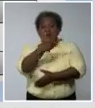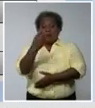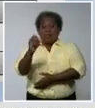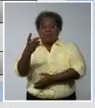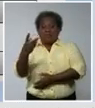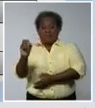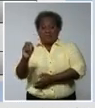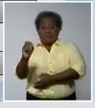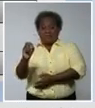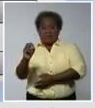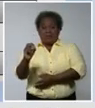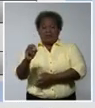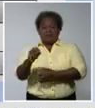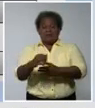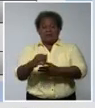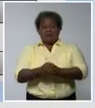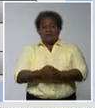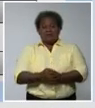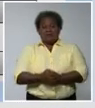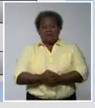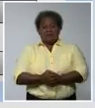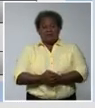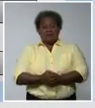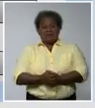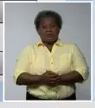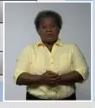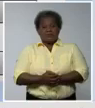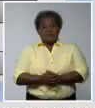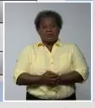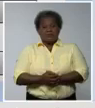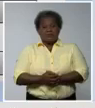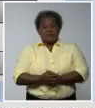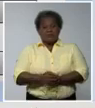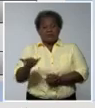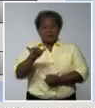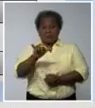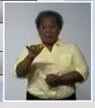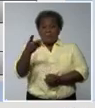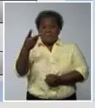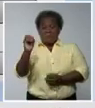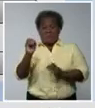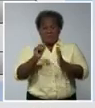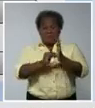año 2020, con